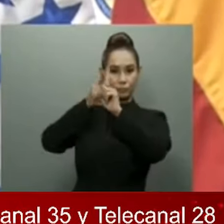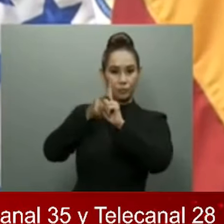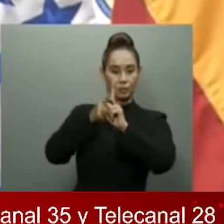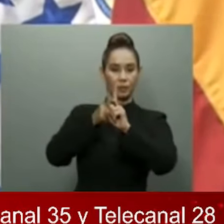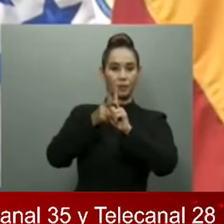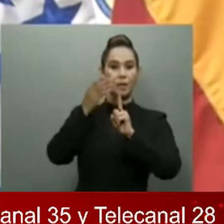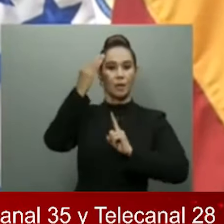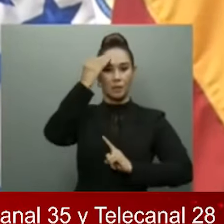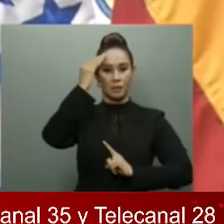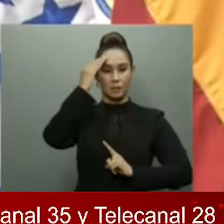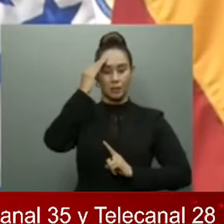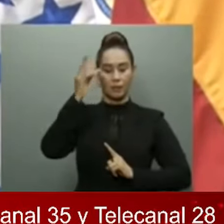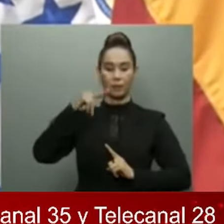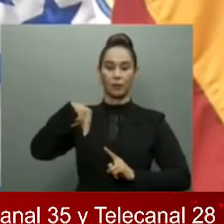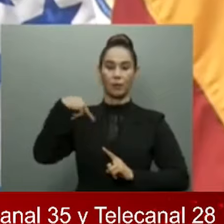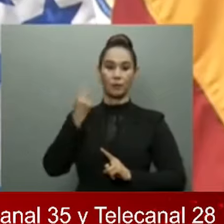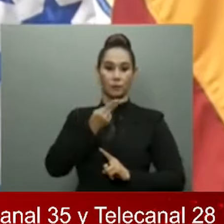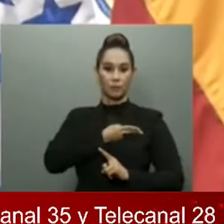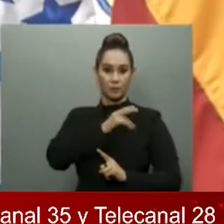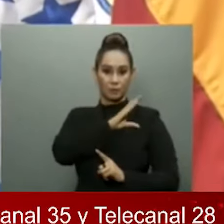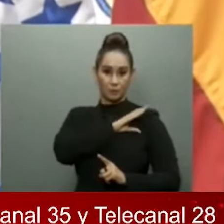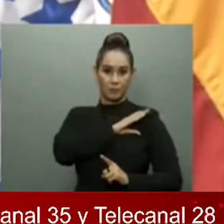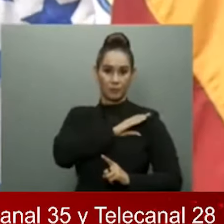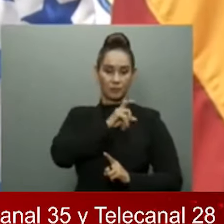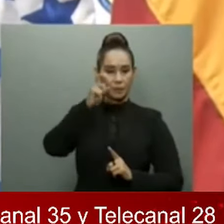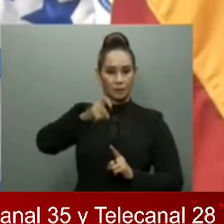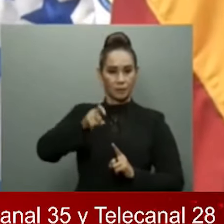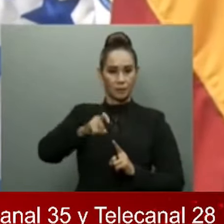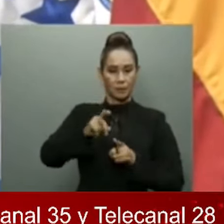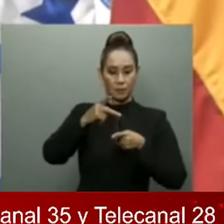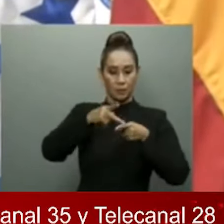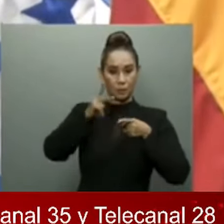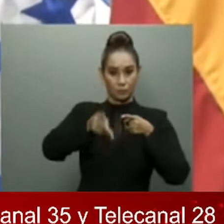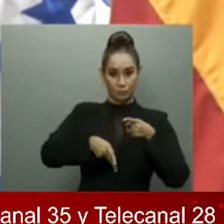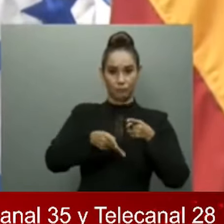nuestra policía tiene que ser una policía competitiva,